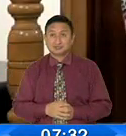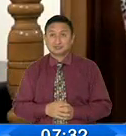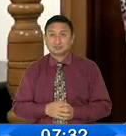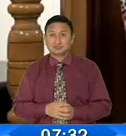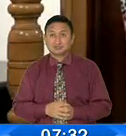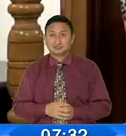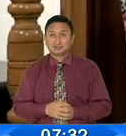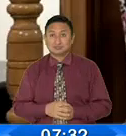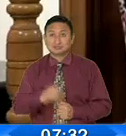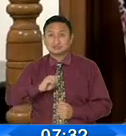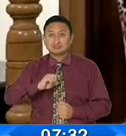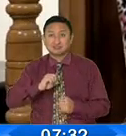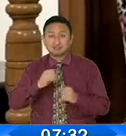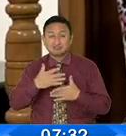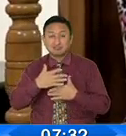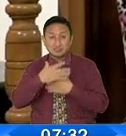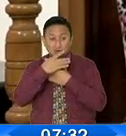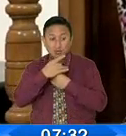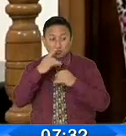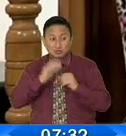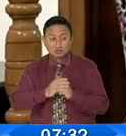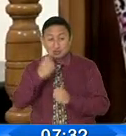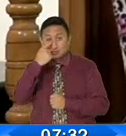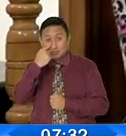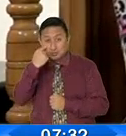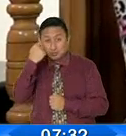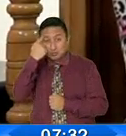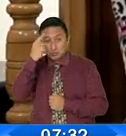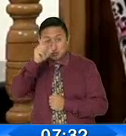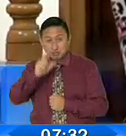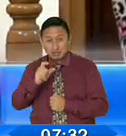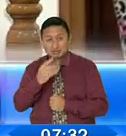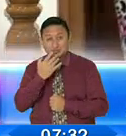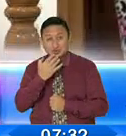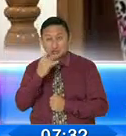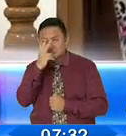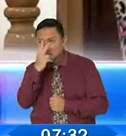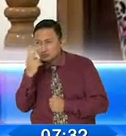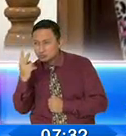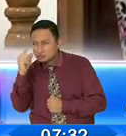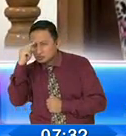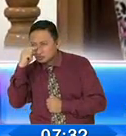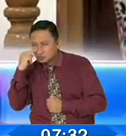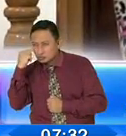Me gustan los ojos de la gente, así, los colores.